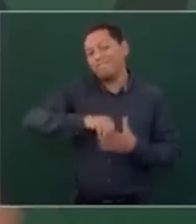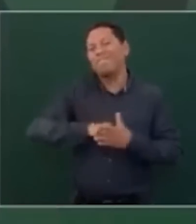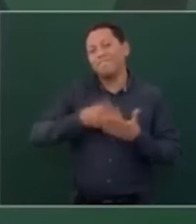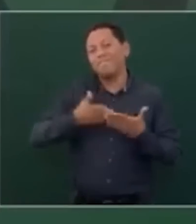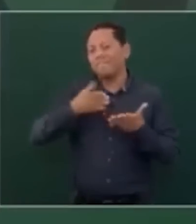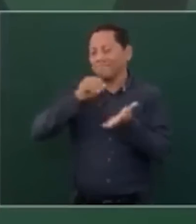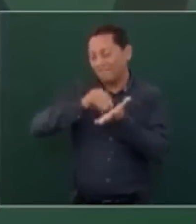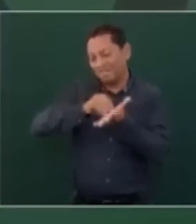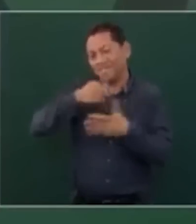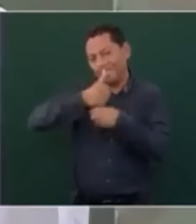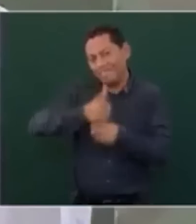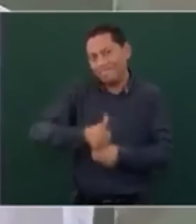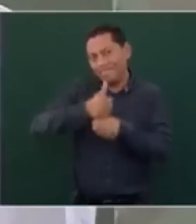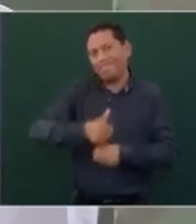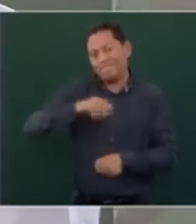padeciendo,